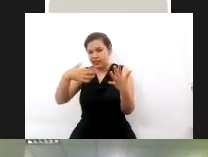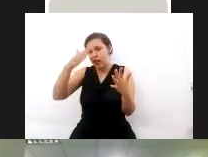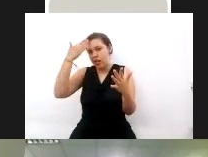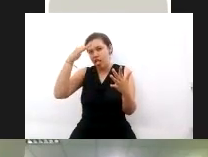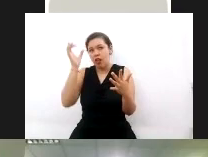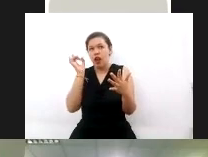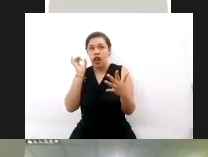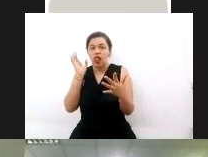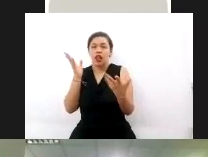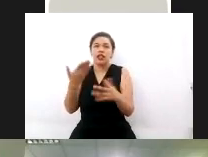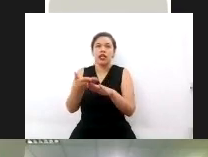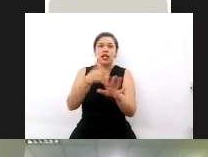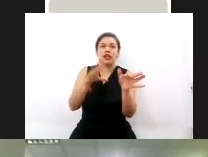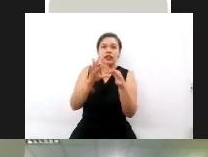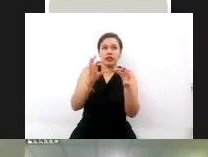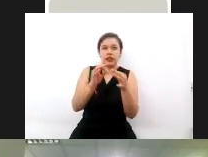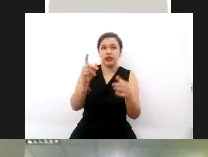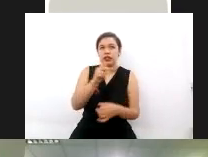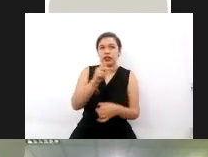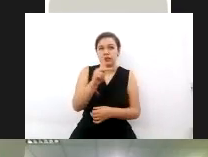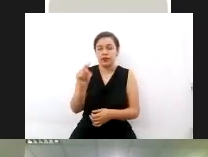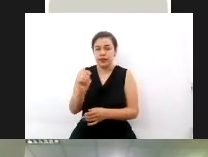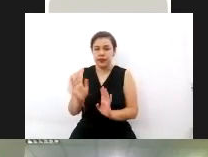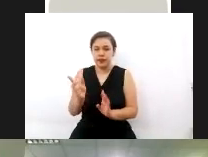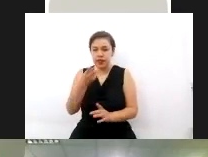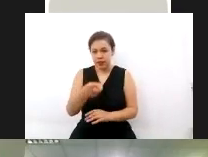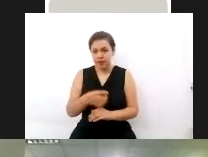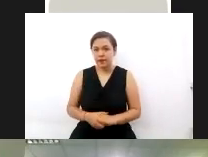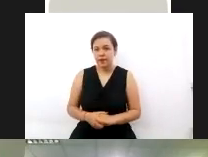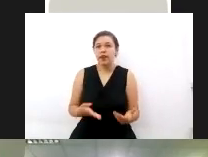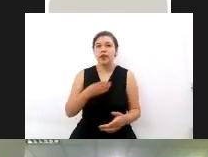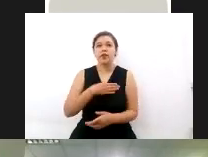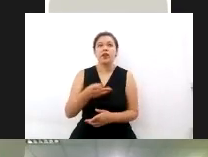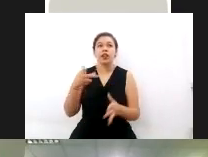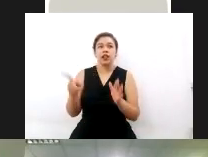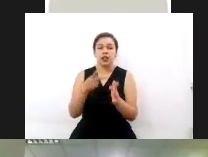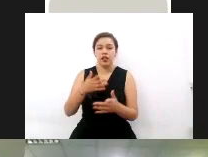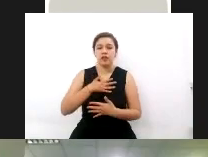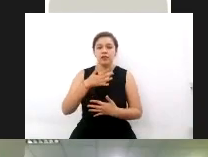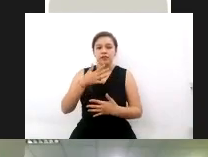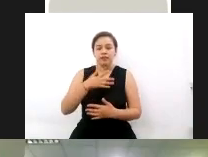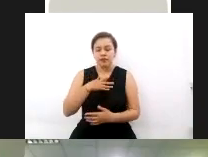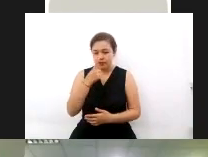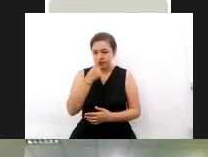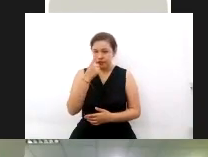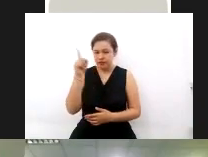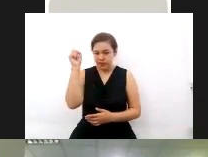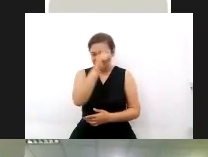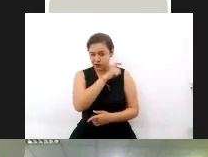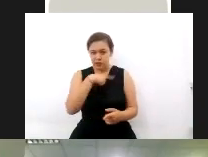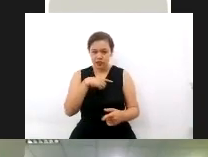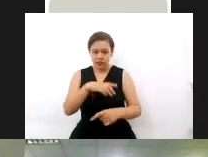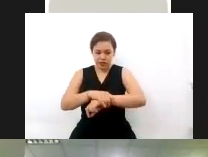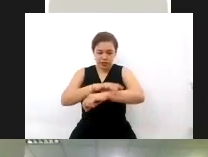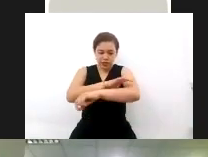que ya se mencionaron al principio de la presentación. Pero bueno, se los vamos a volver a decir. Dificultad para respirar, dolor articular, dolor